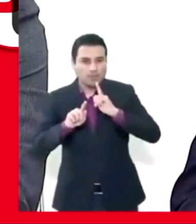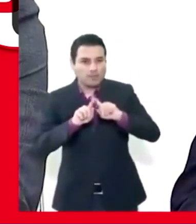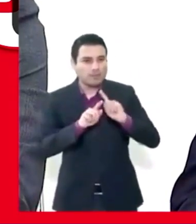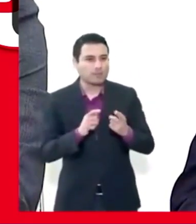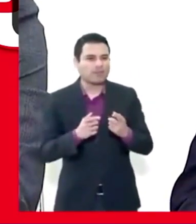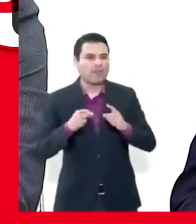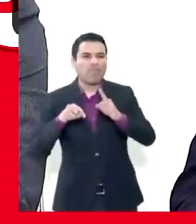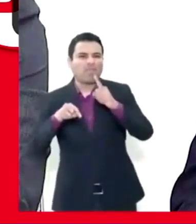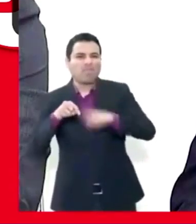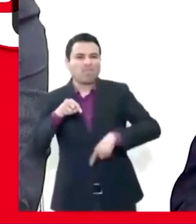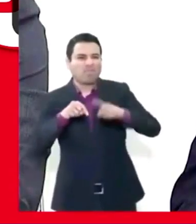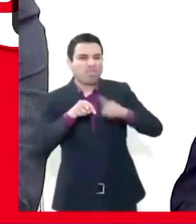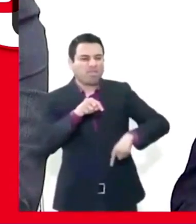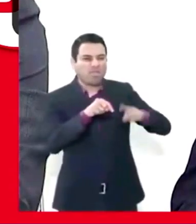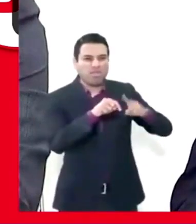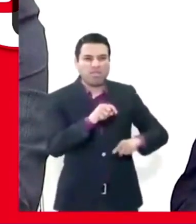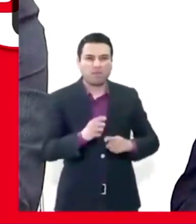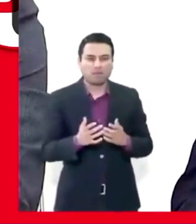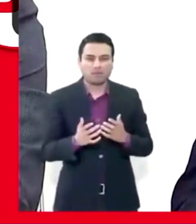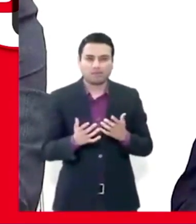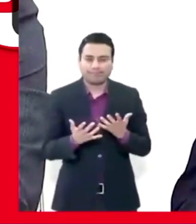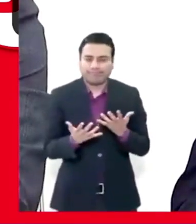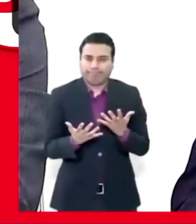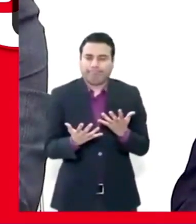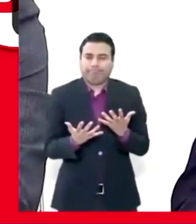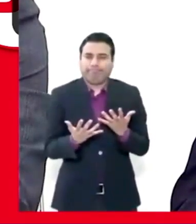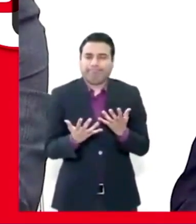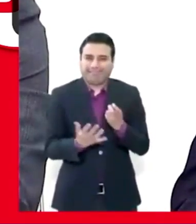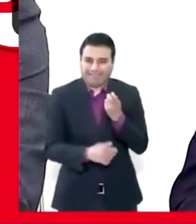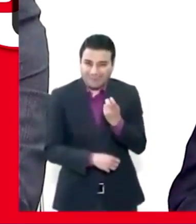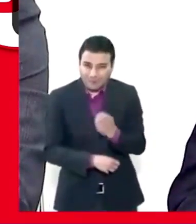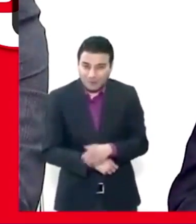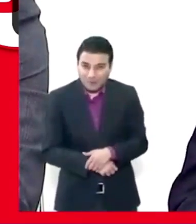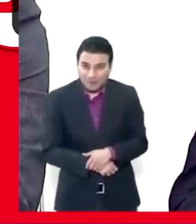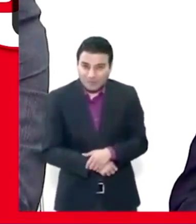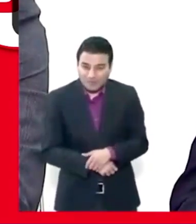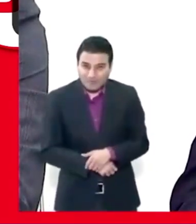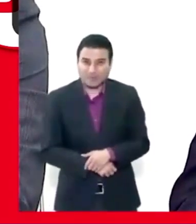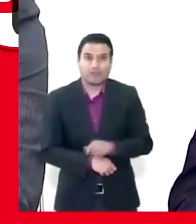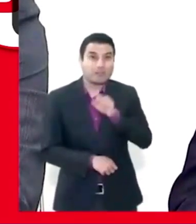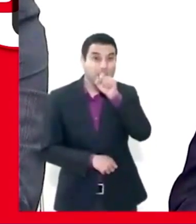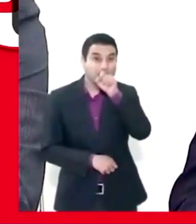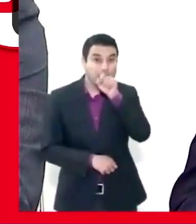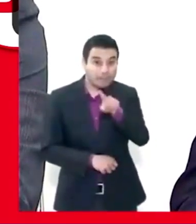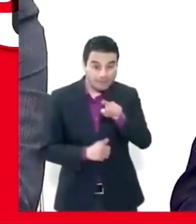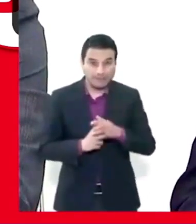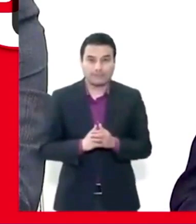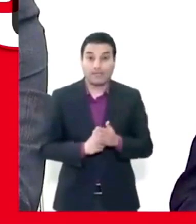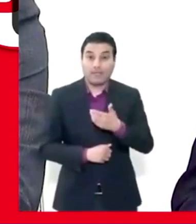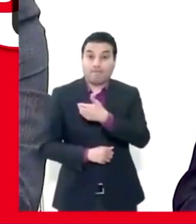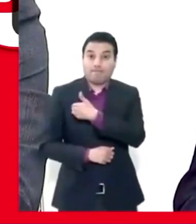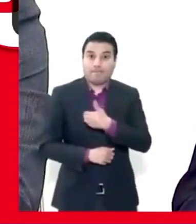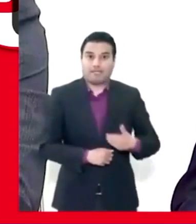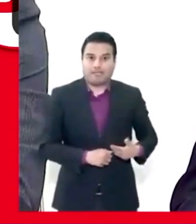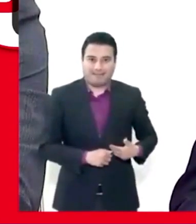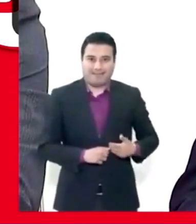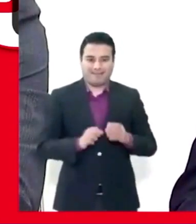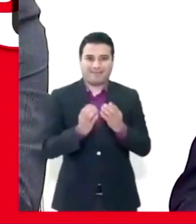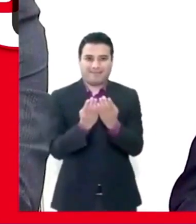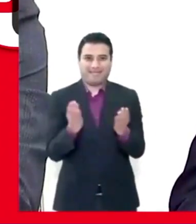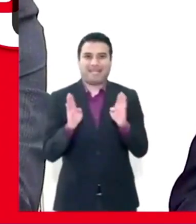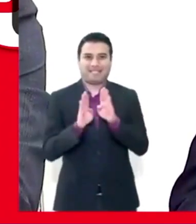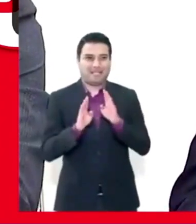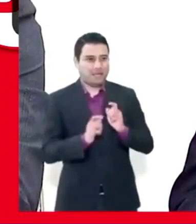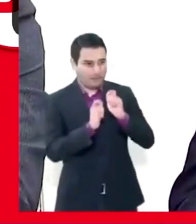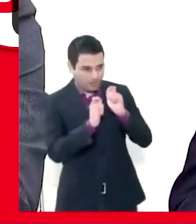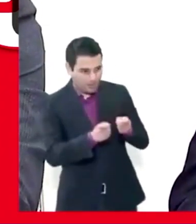ocasiones sobrepuestas en el tiempo aumentar el número de boletas que recibirán los presidentes de casilla y disminuir los tiempos